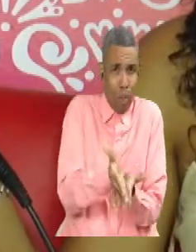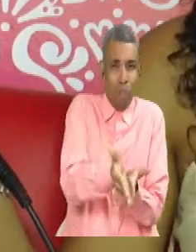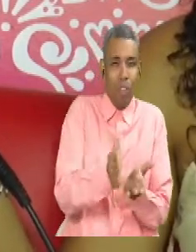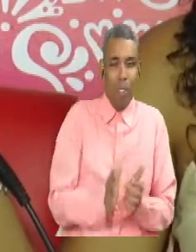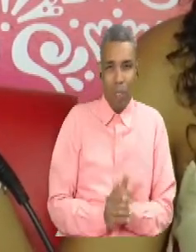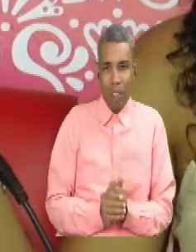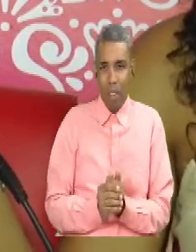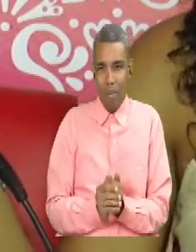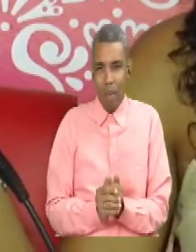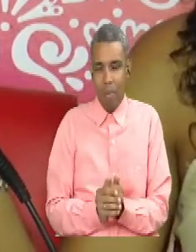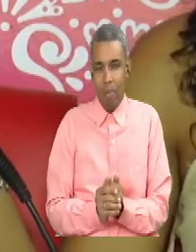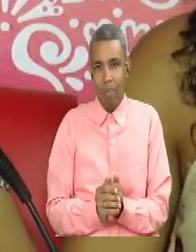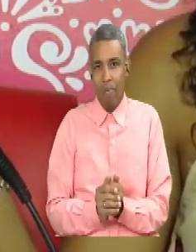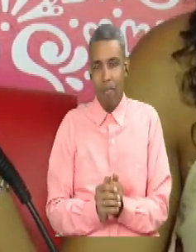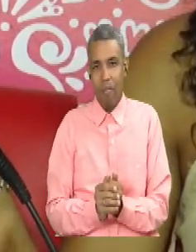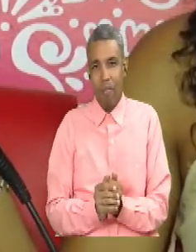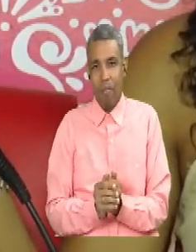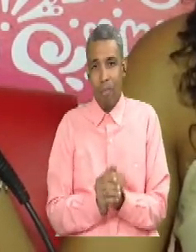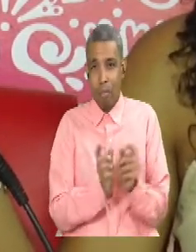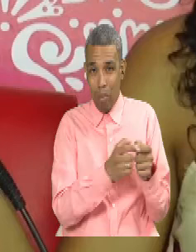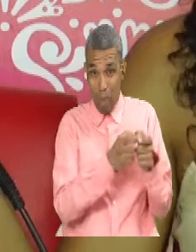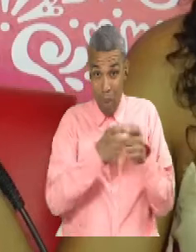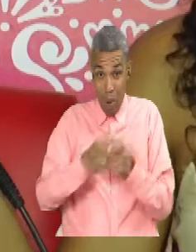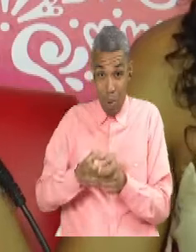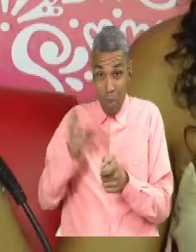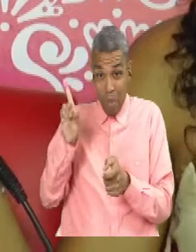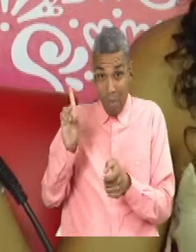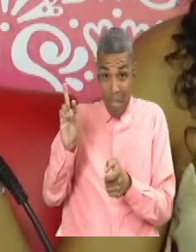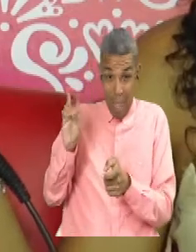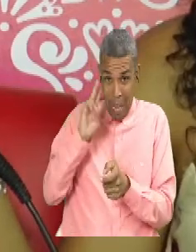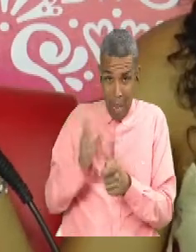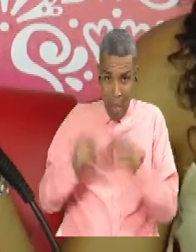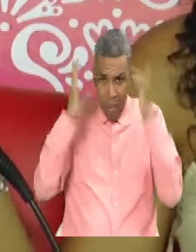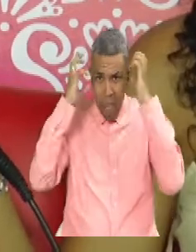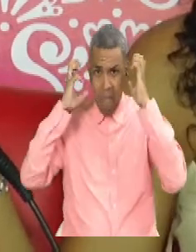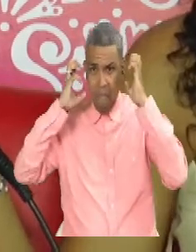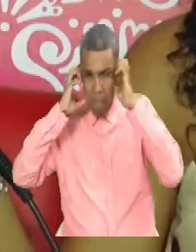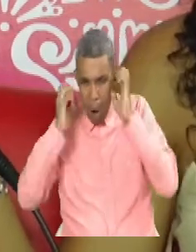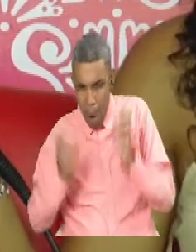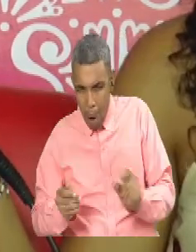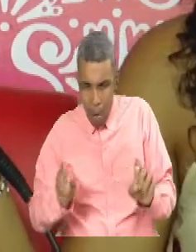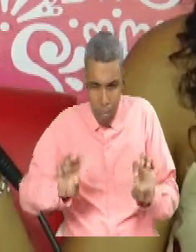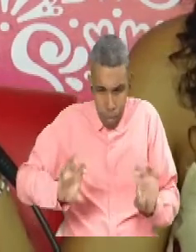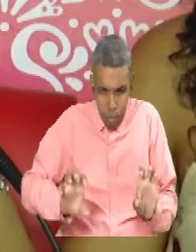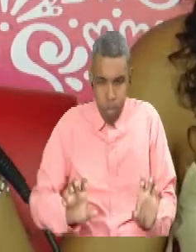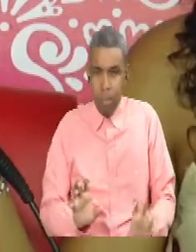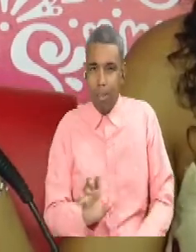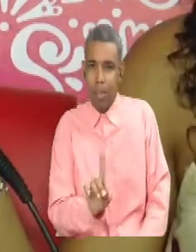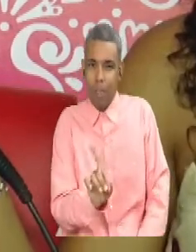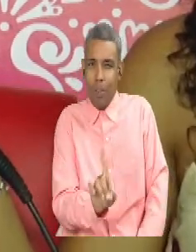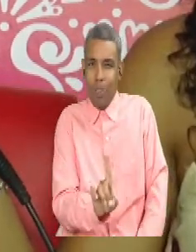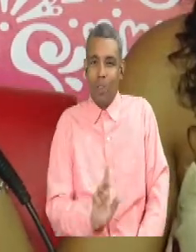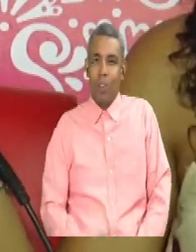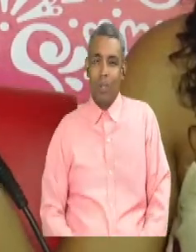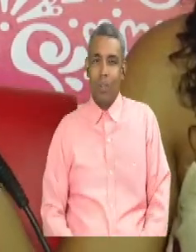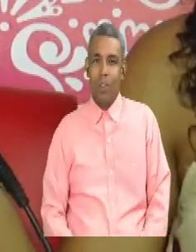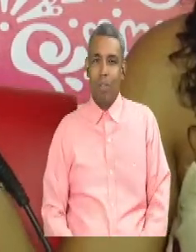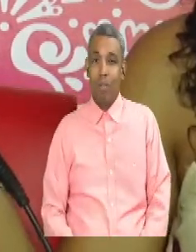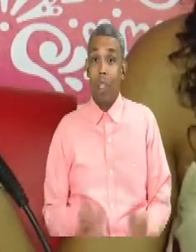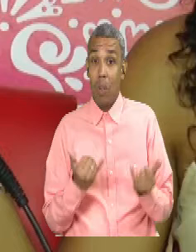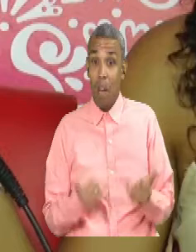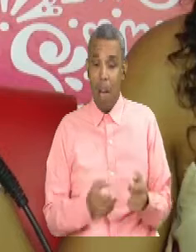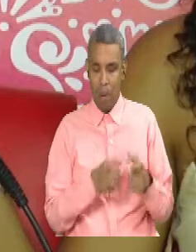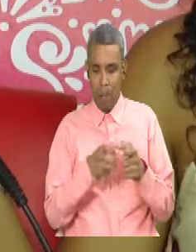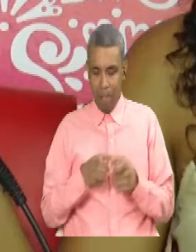mundo de la música, pero de pronto no habíamos vuelto a hacer la grabación de un CD completo, y eso es lo que estamos haciendo. Vienen canciones de